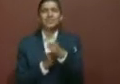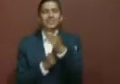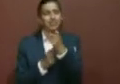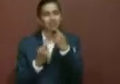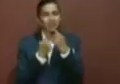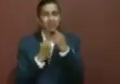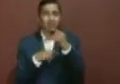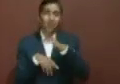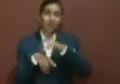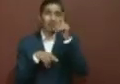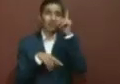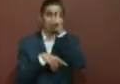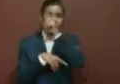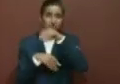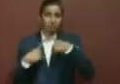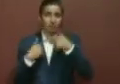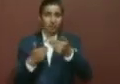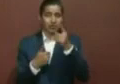asunto muy complejo.